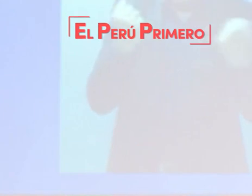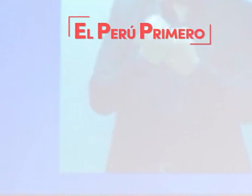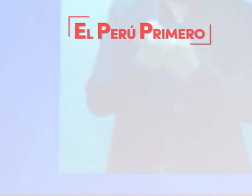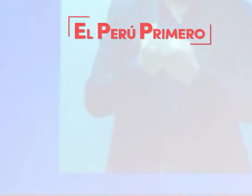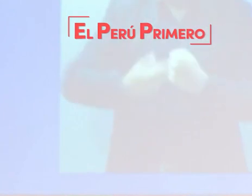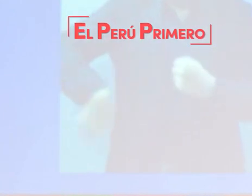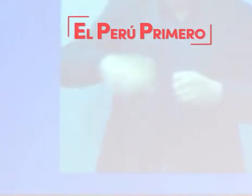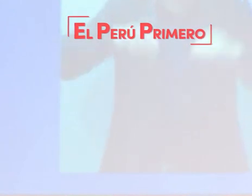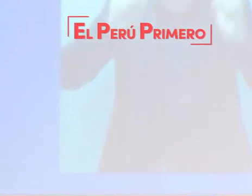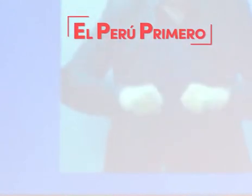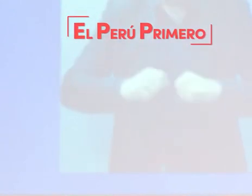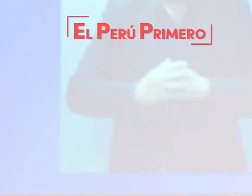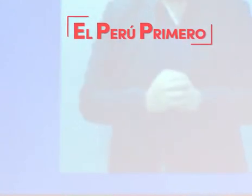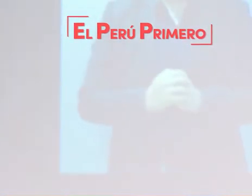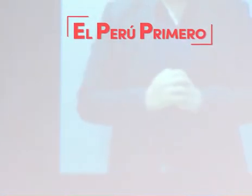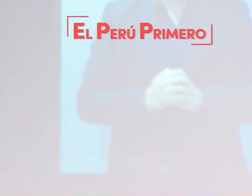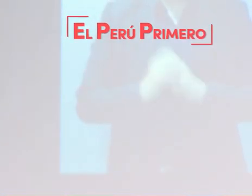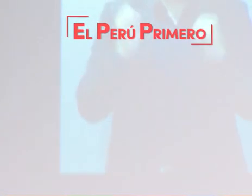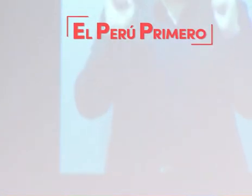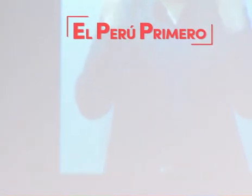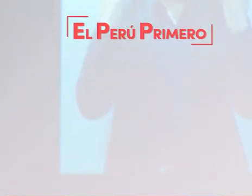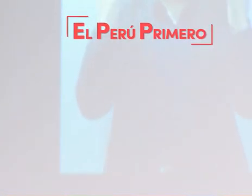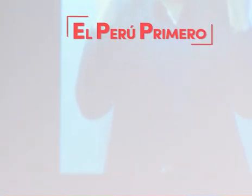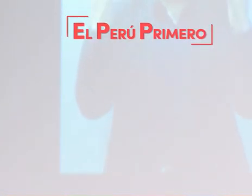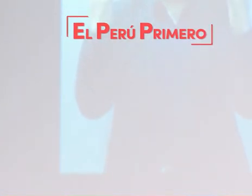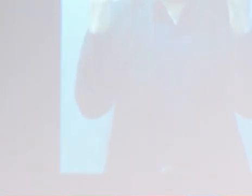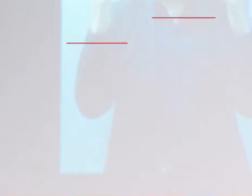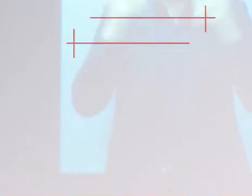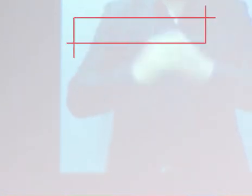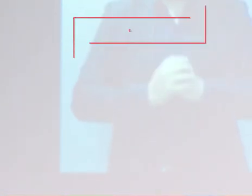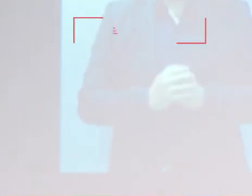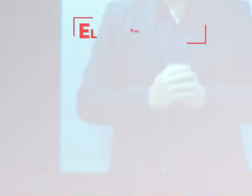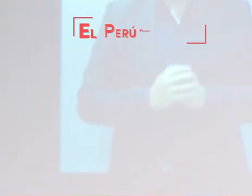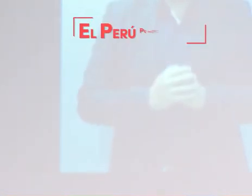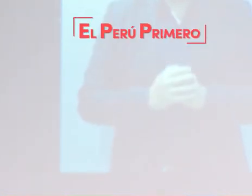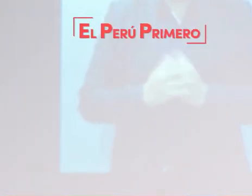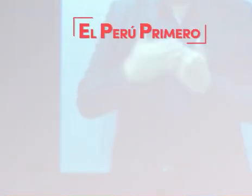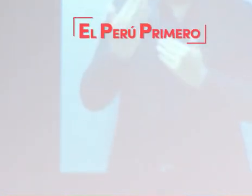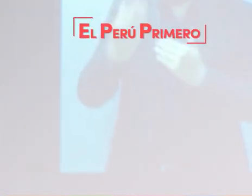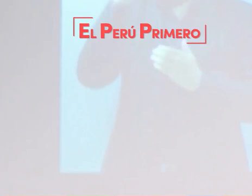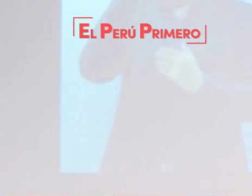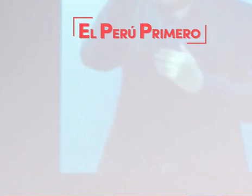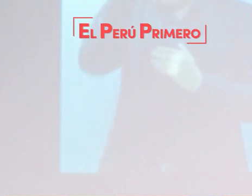eso, vamos a dar las bases para el desarrollo.